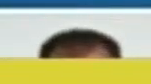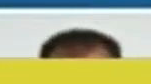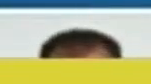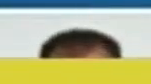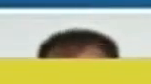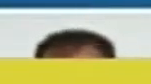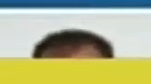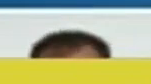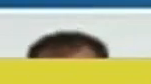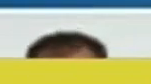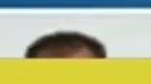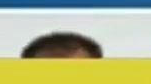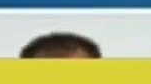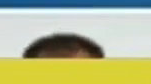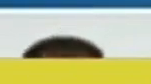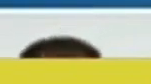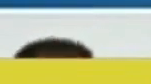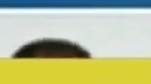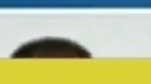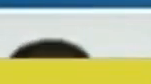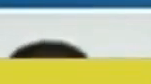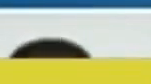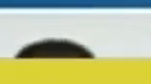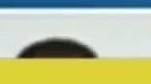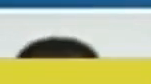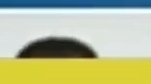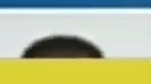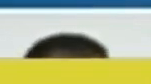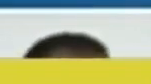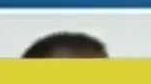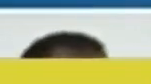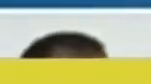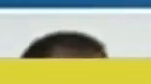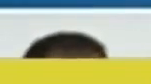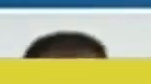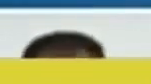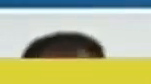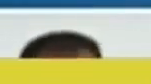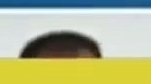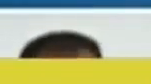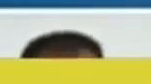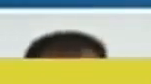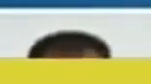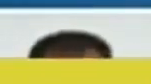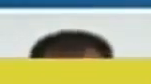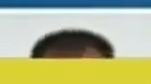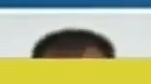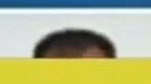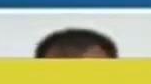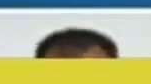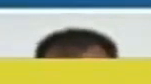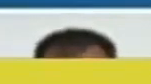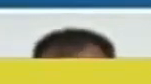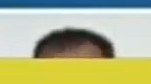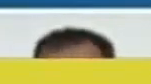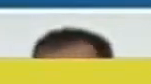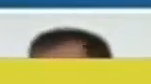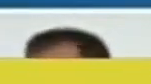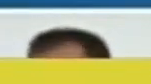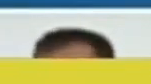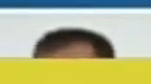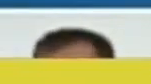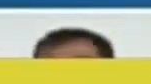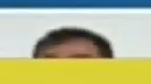presiones que he denunciado. De manera que aseguro que si Estados Unidos tuviera